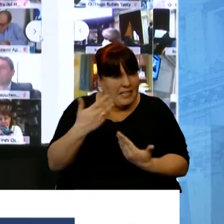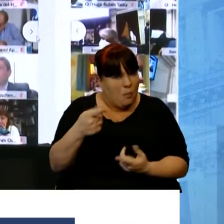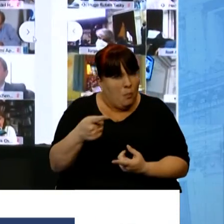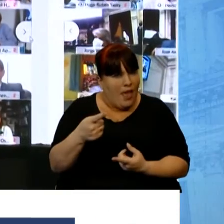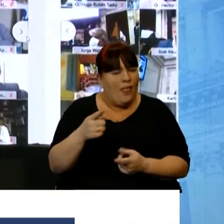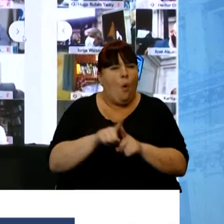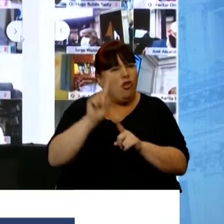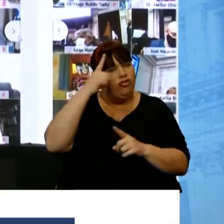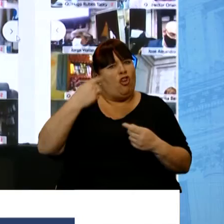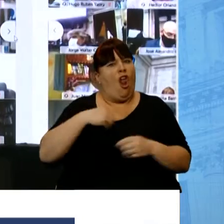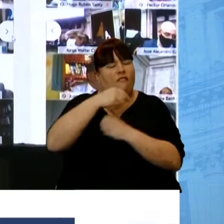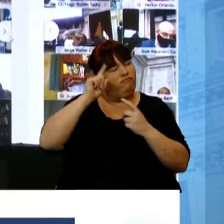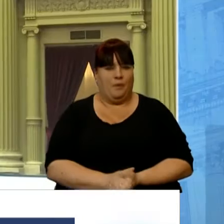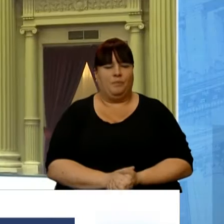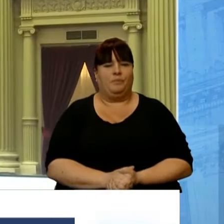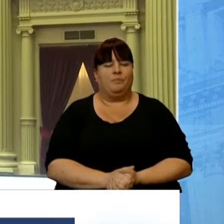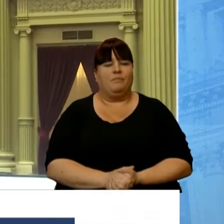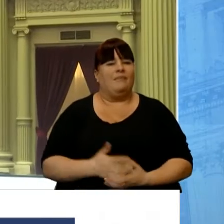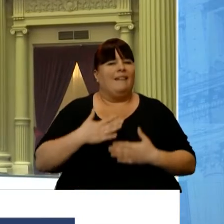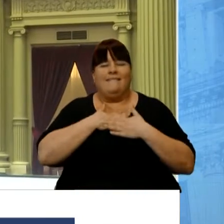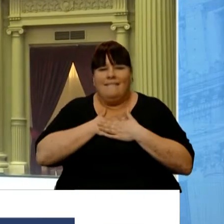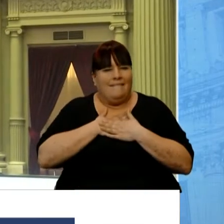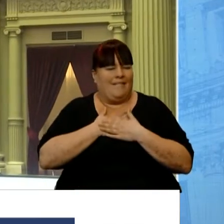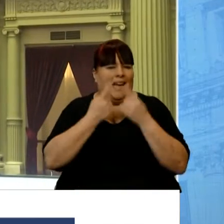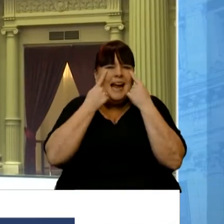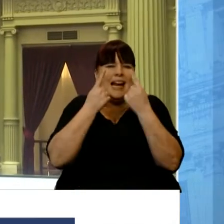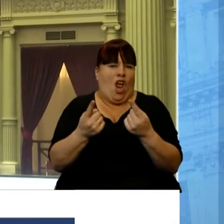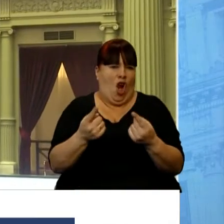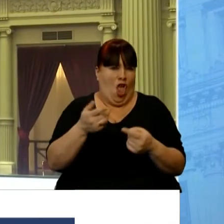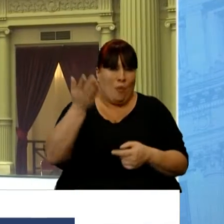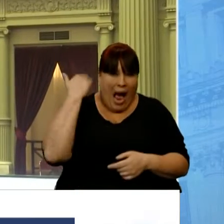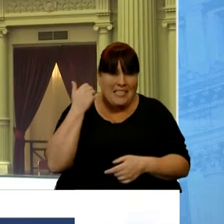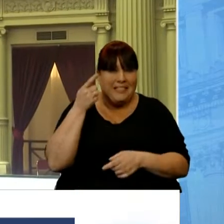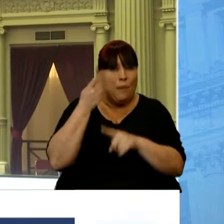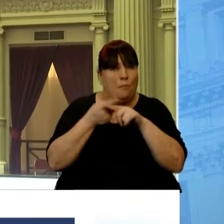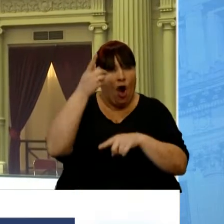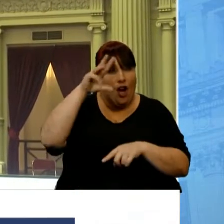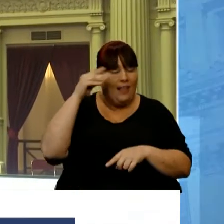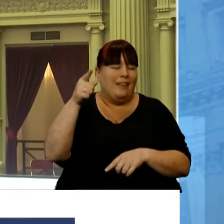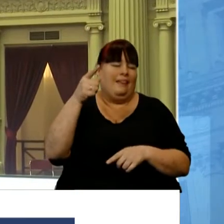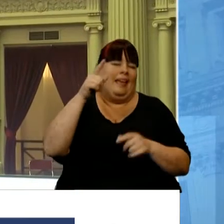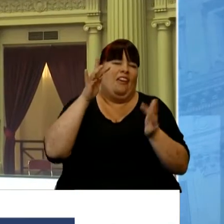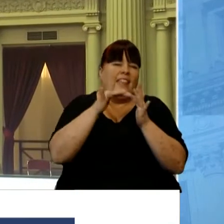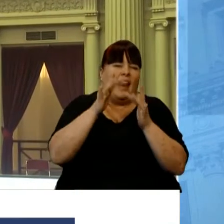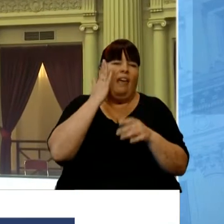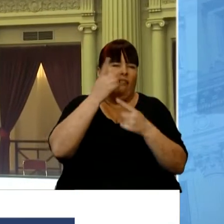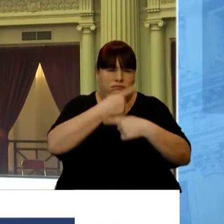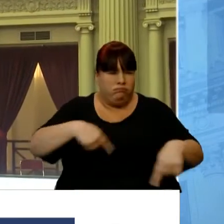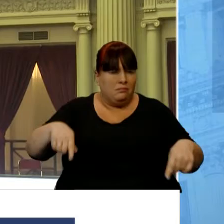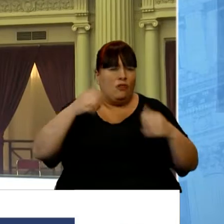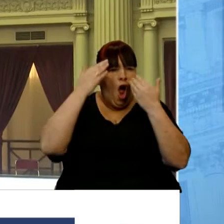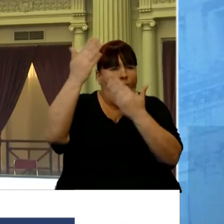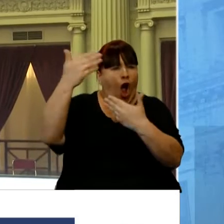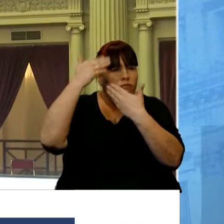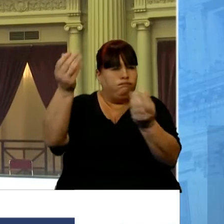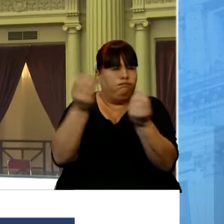esta autoconvocatoria? El cariño y reconocimiento que se ha visto ayer en las redes y en los múltiples homenajes